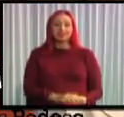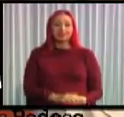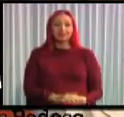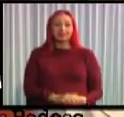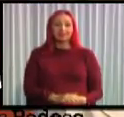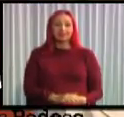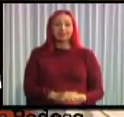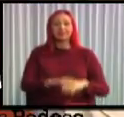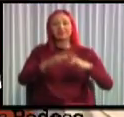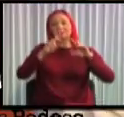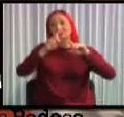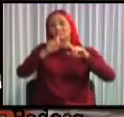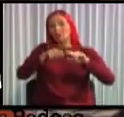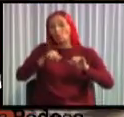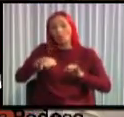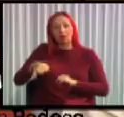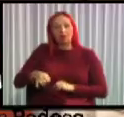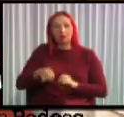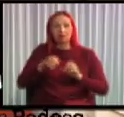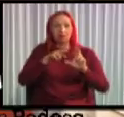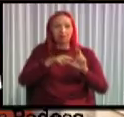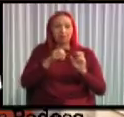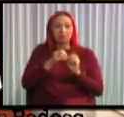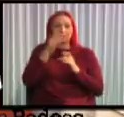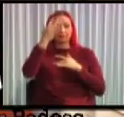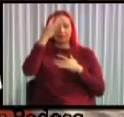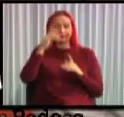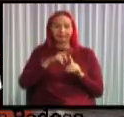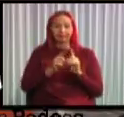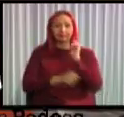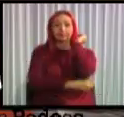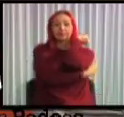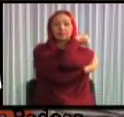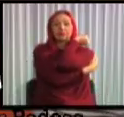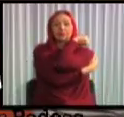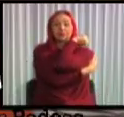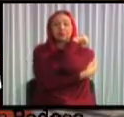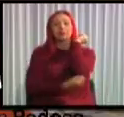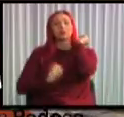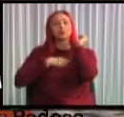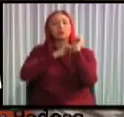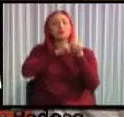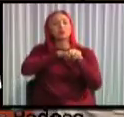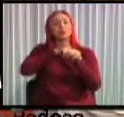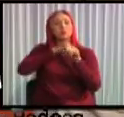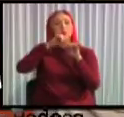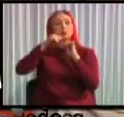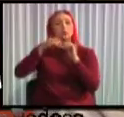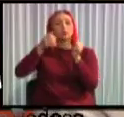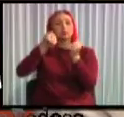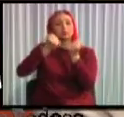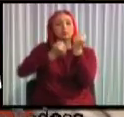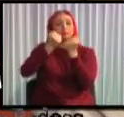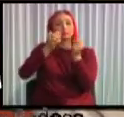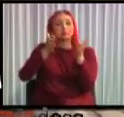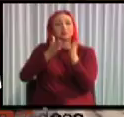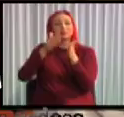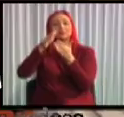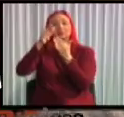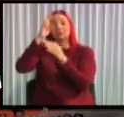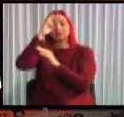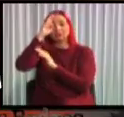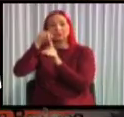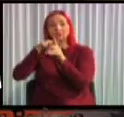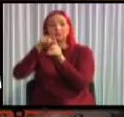hagan sedentarios y padezcan de muchas enfermedades. Nosotros con estos carros, bueno, eran más pequeños, como decía Austin, tiene toda la